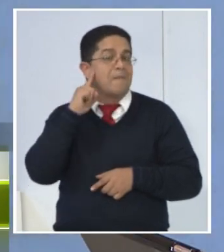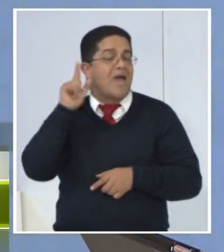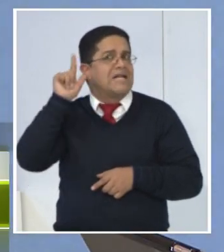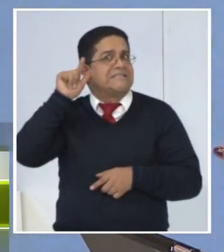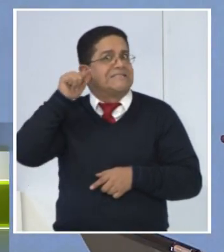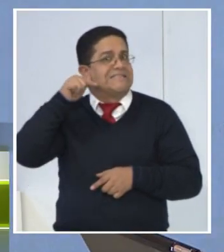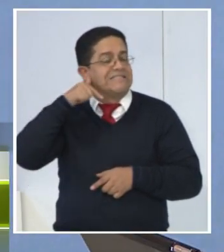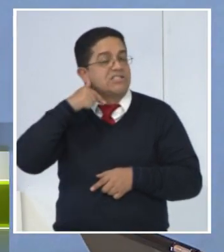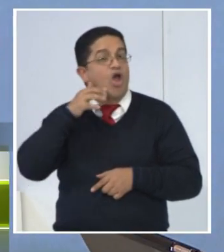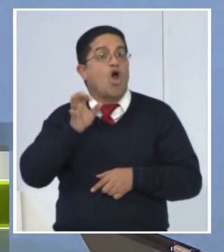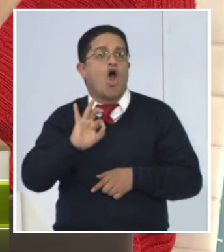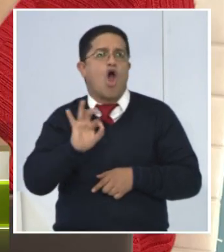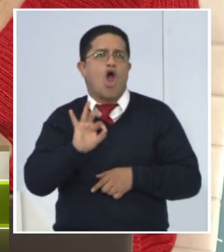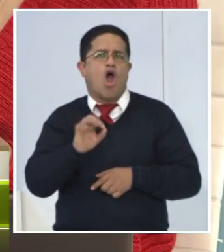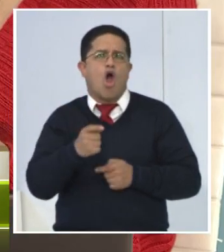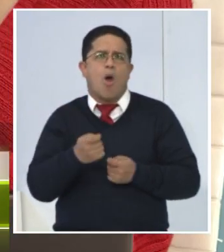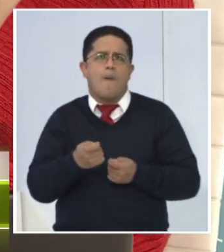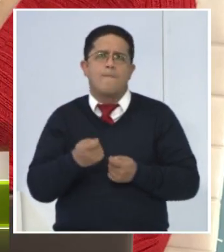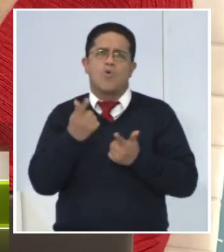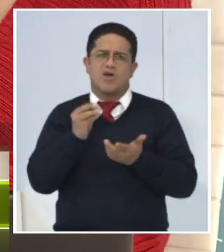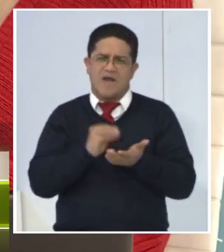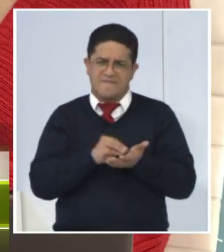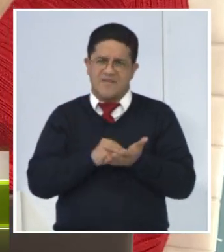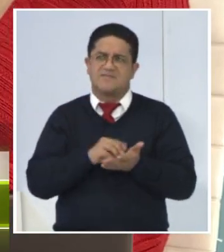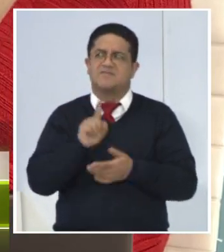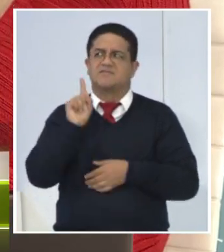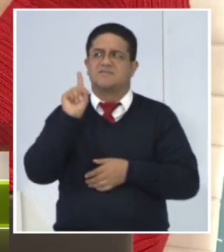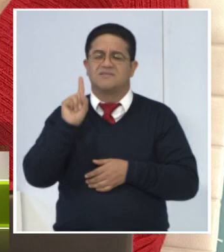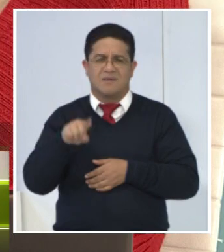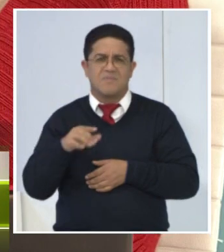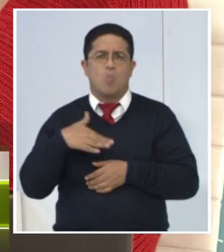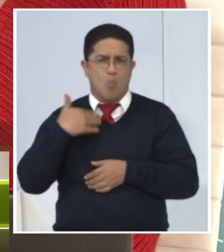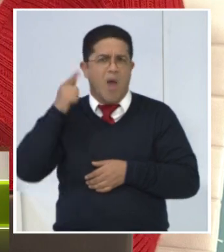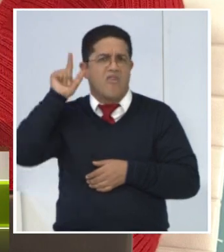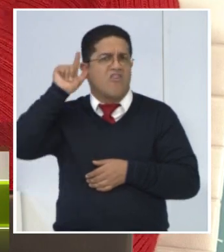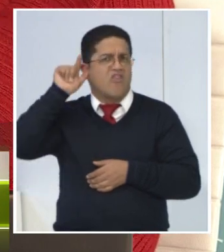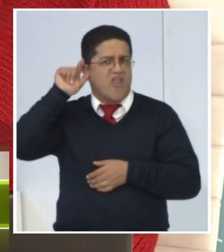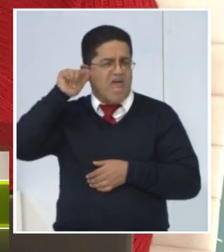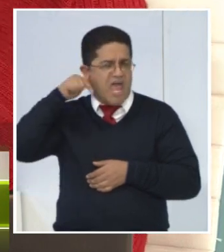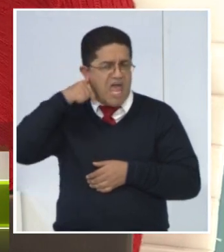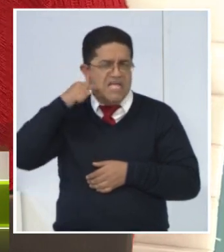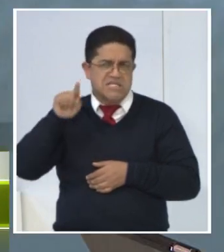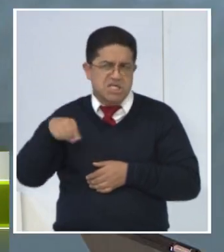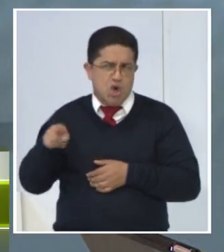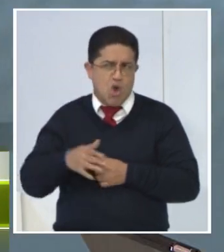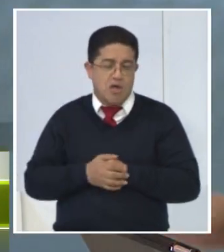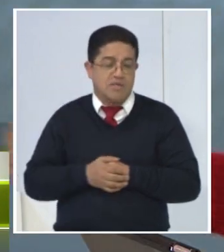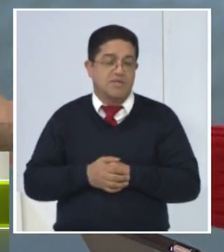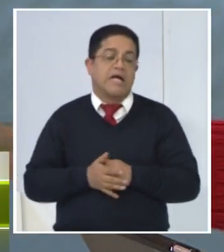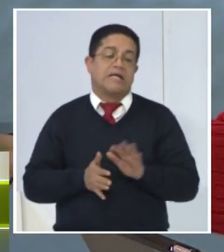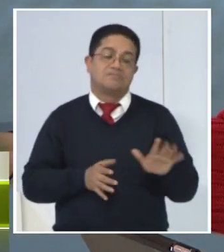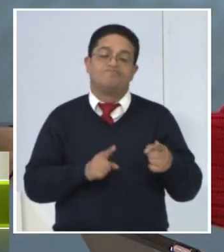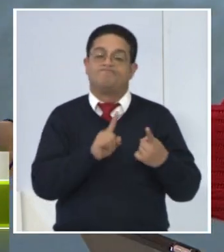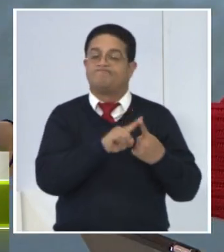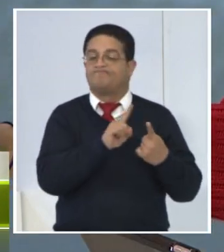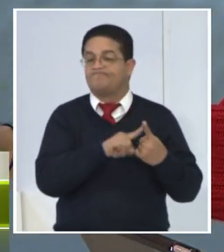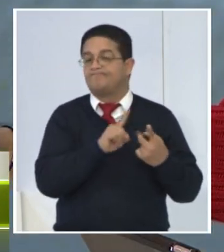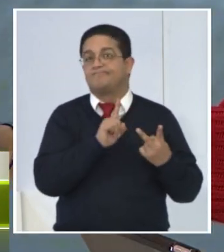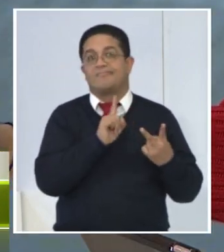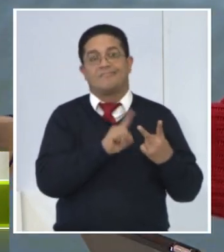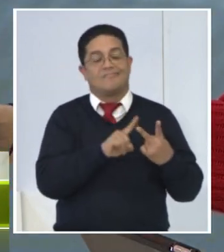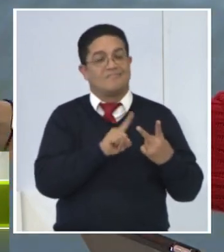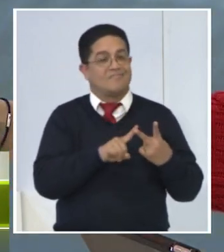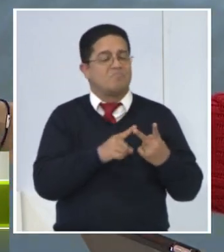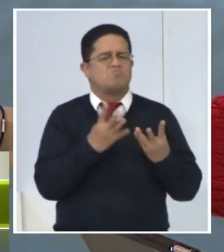o con pequeñas dosis diarias también puede hacer que la pérdida auditiva se vaya dando. No, más que todo tiene que estar a